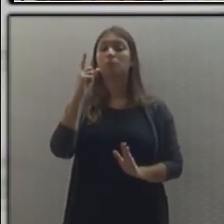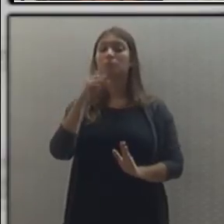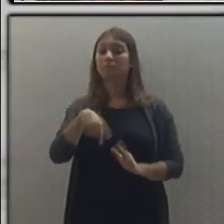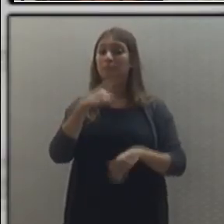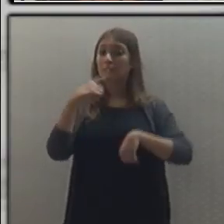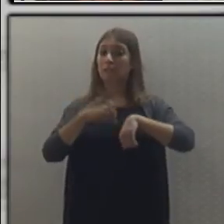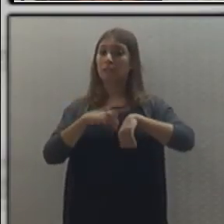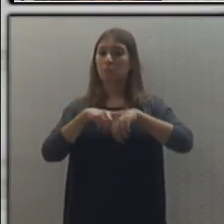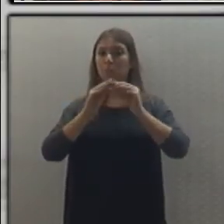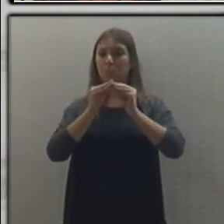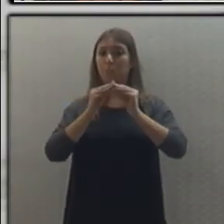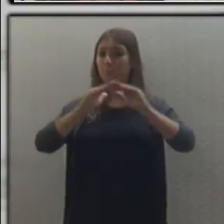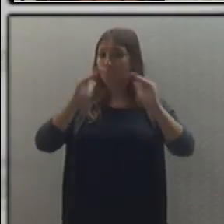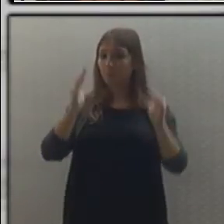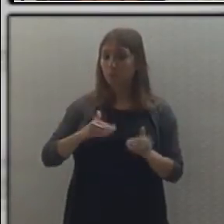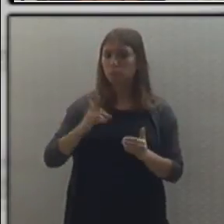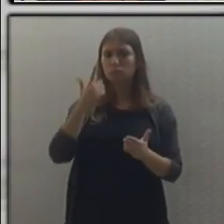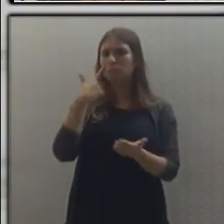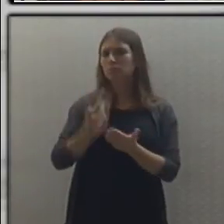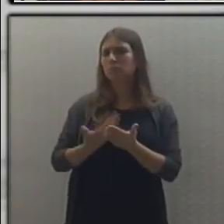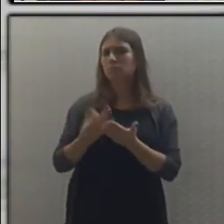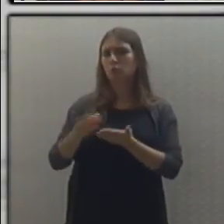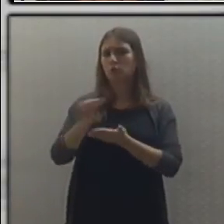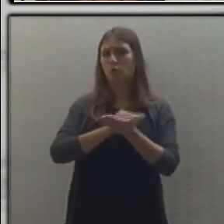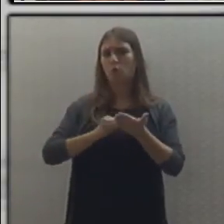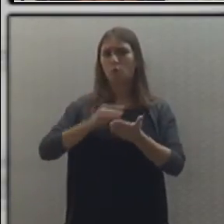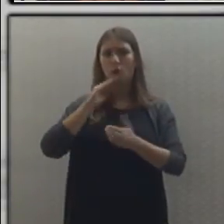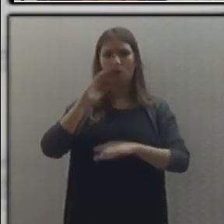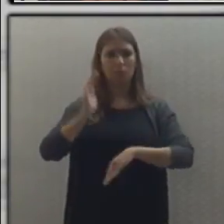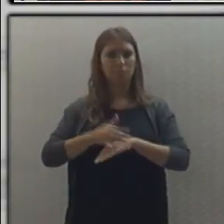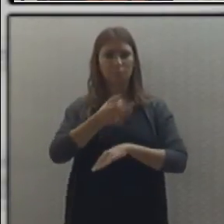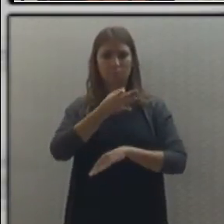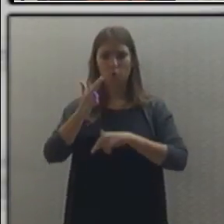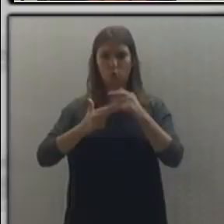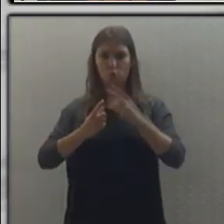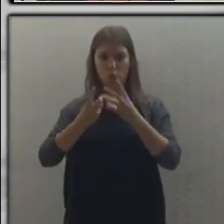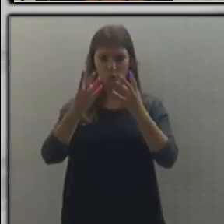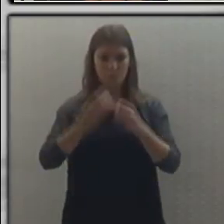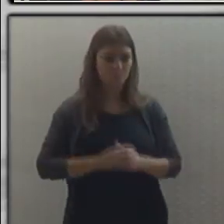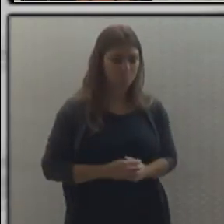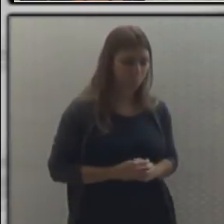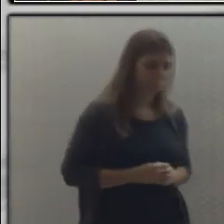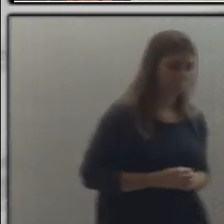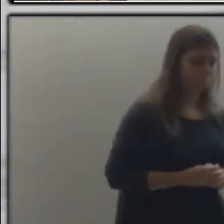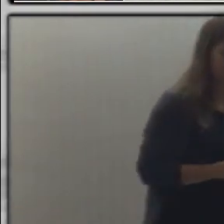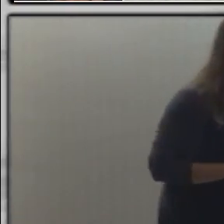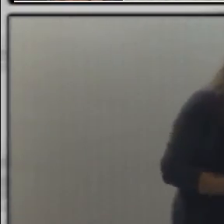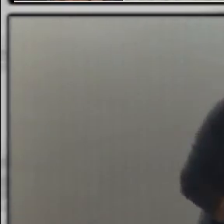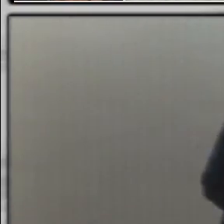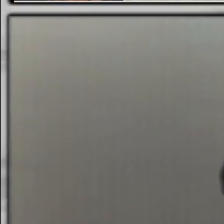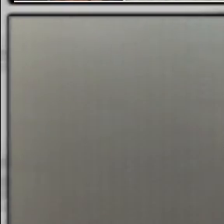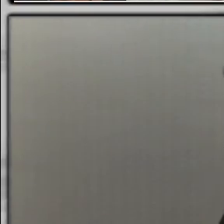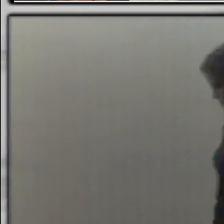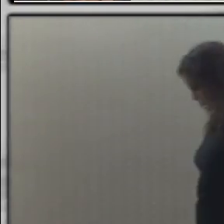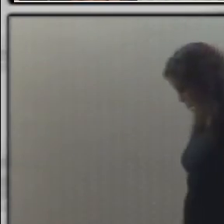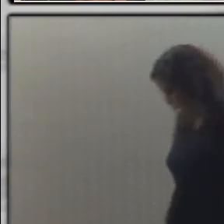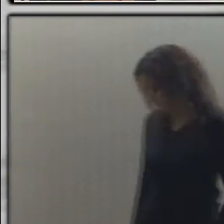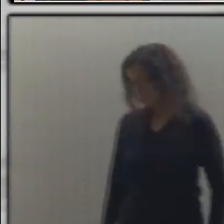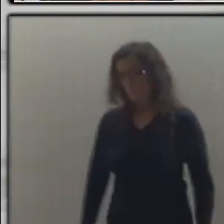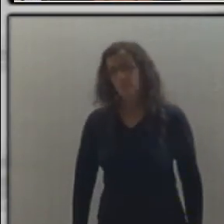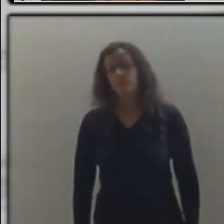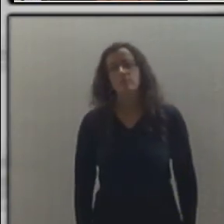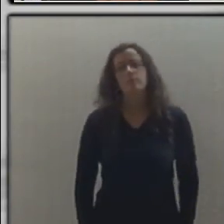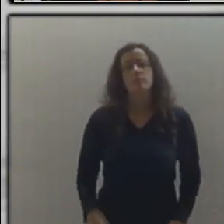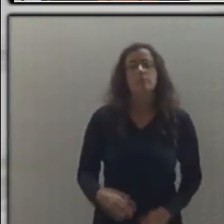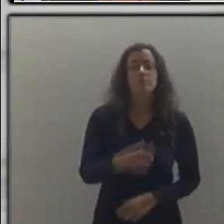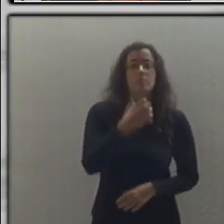reduce el tiempo de intervención y garantiza la solución constructiva. A modo ilustrativo, esto es una